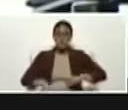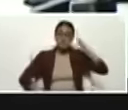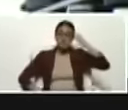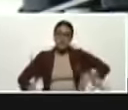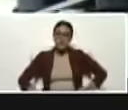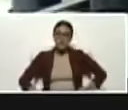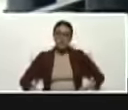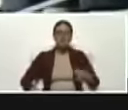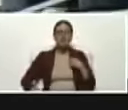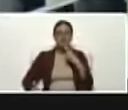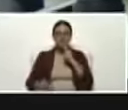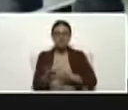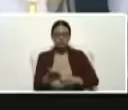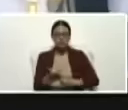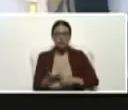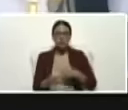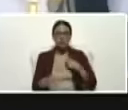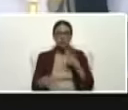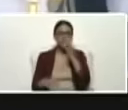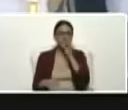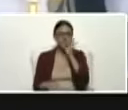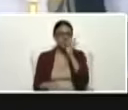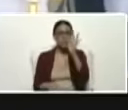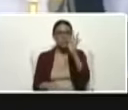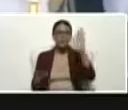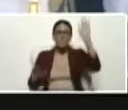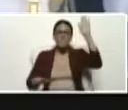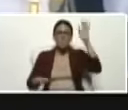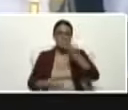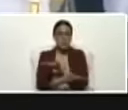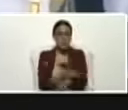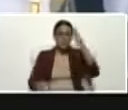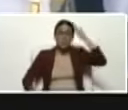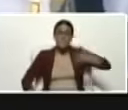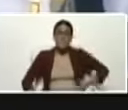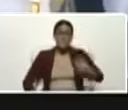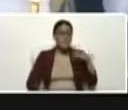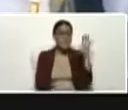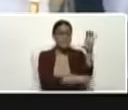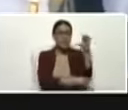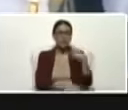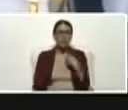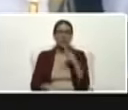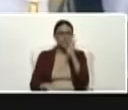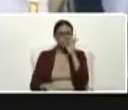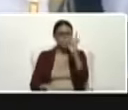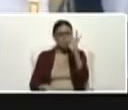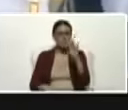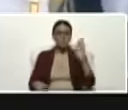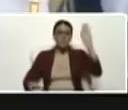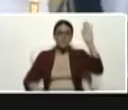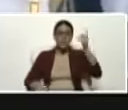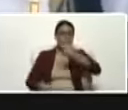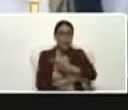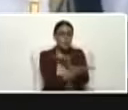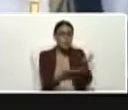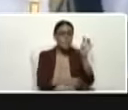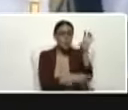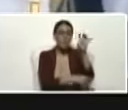Juro ante ustedes, militares de mi patria, juro ante ustedes, pueblo de